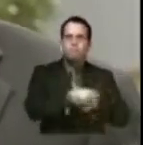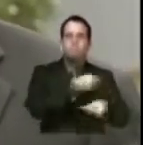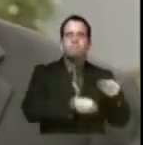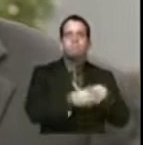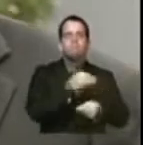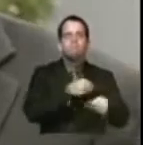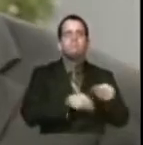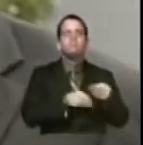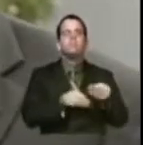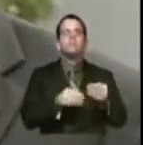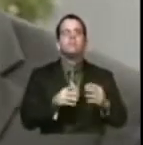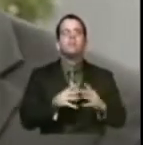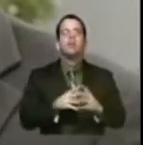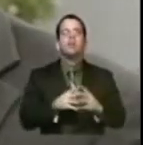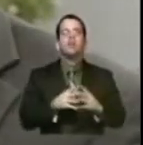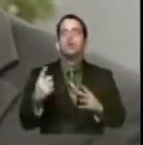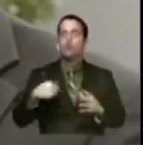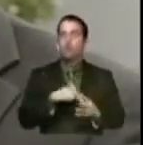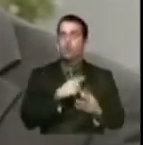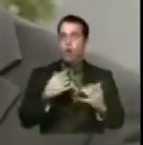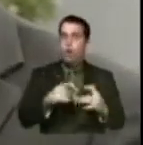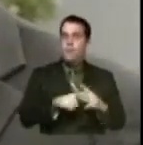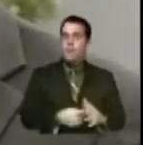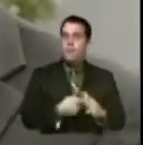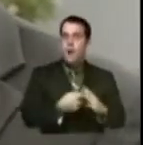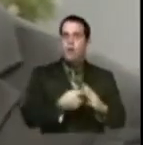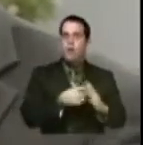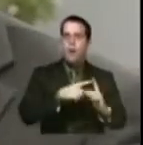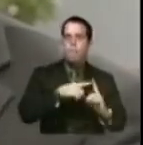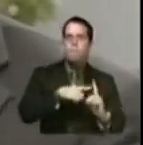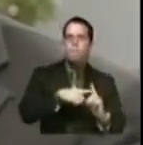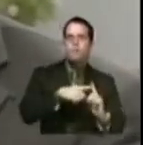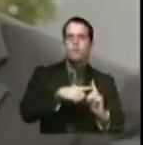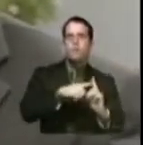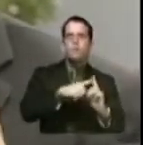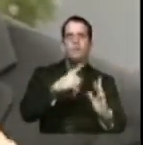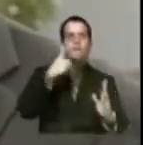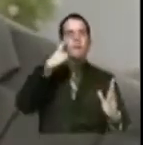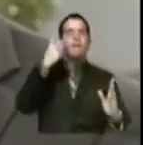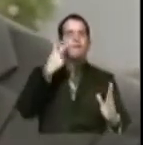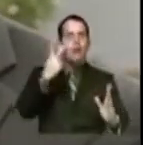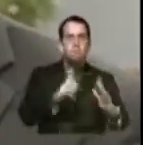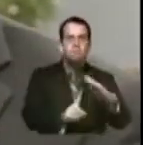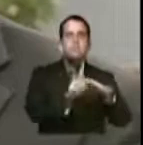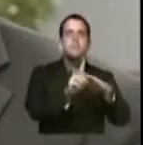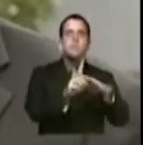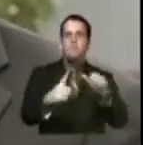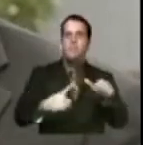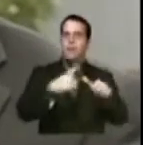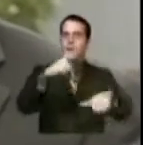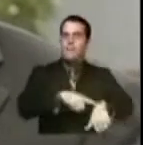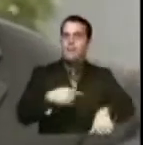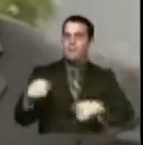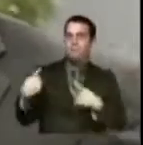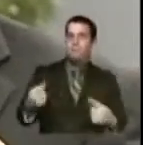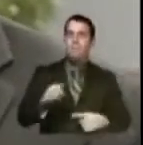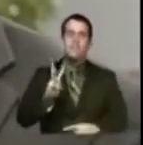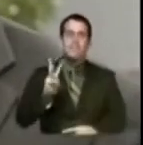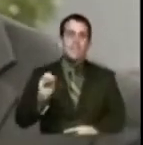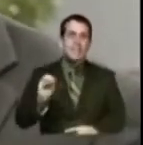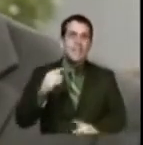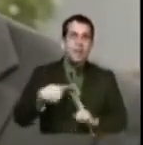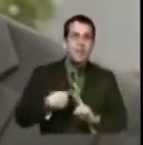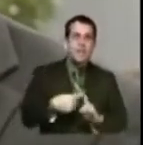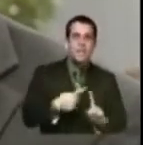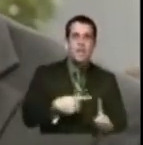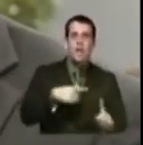nuestra economía. Estamos comenzando a entrar en el terreno positivo por primera vez en más de 60 meses. Lo que quiere decir es que si esta